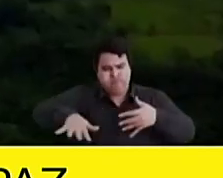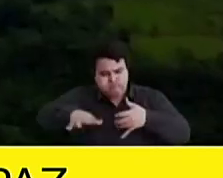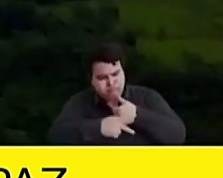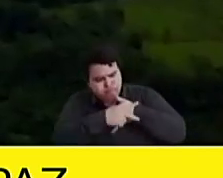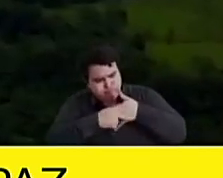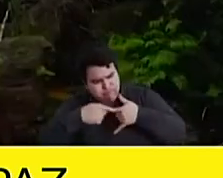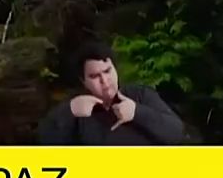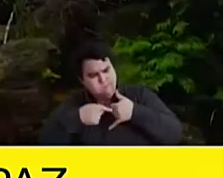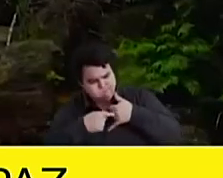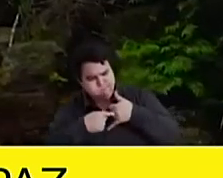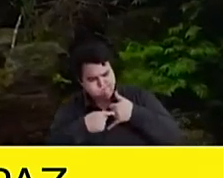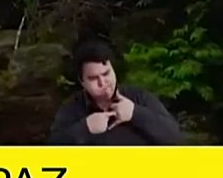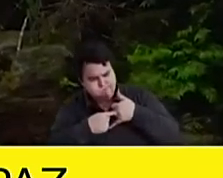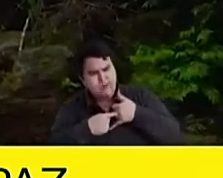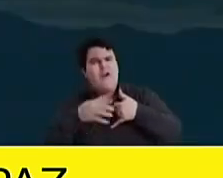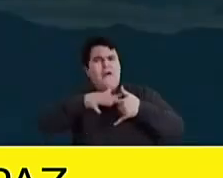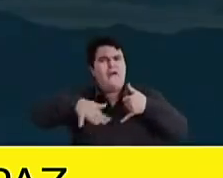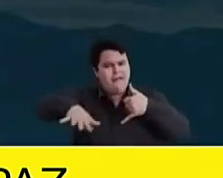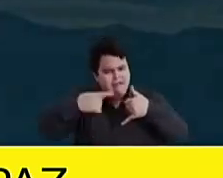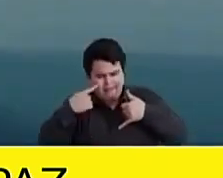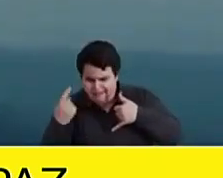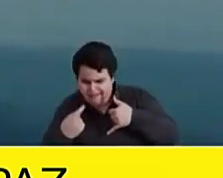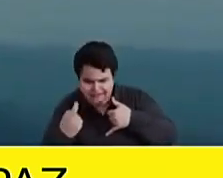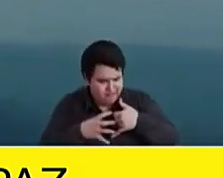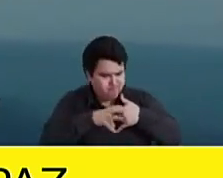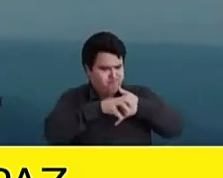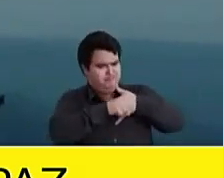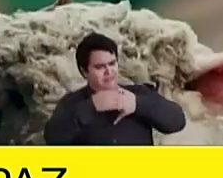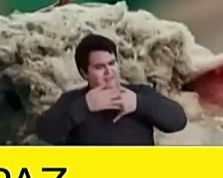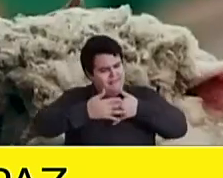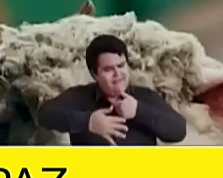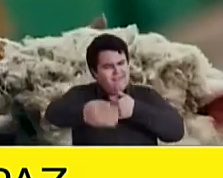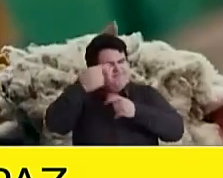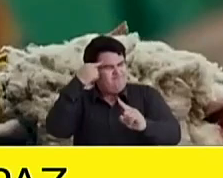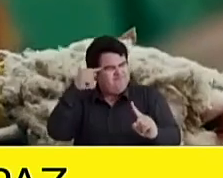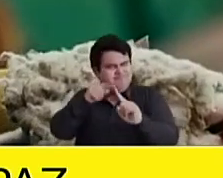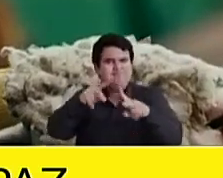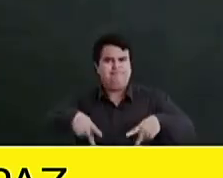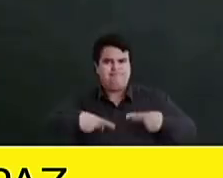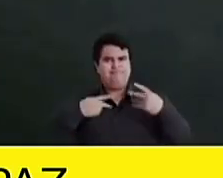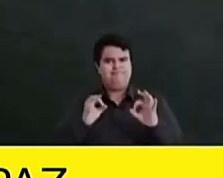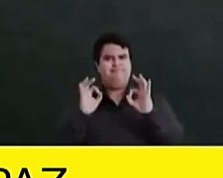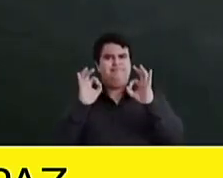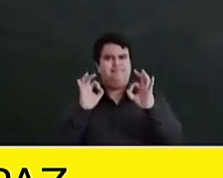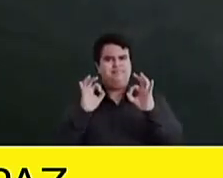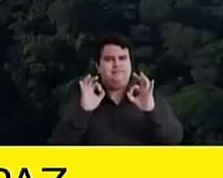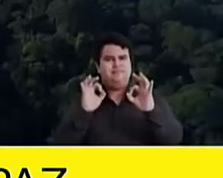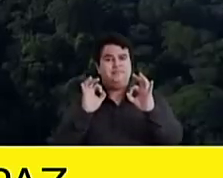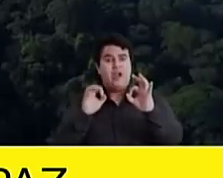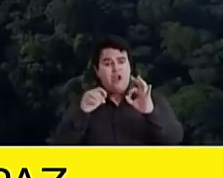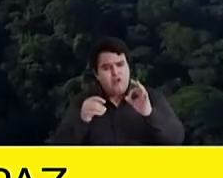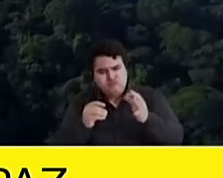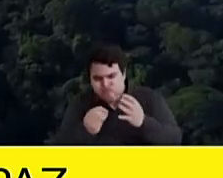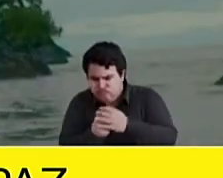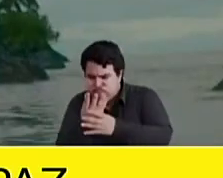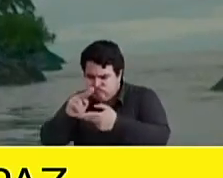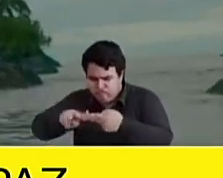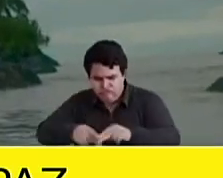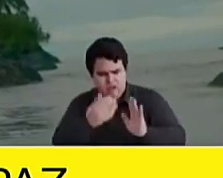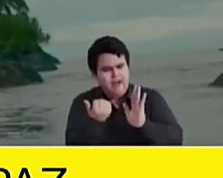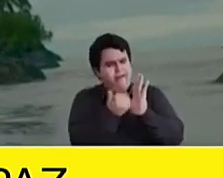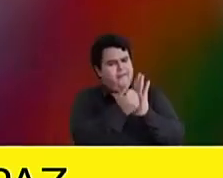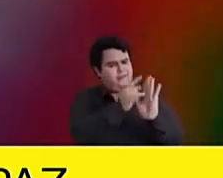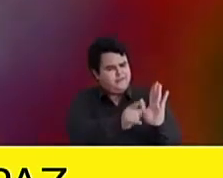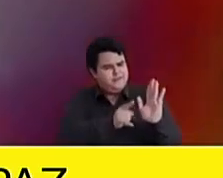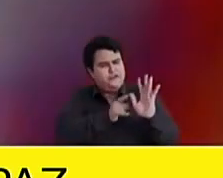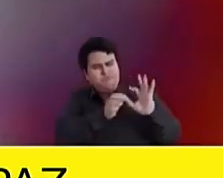se podía entrar. Por ejemplo, allí están las personas que han venido, que han encontrado, por ejemplo, que el turismo puede ser